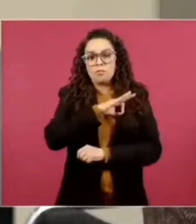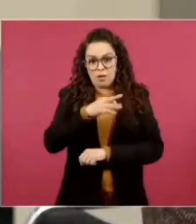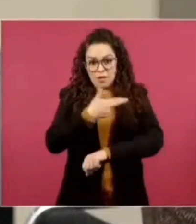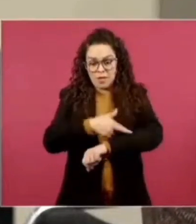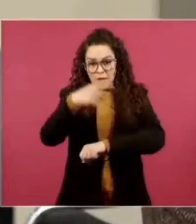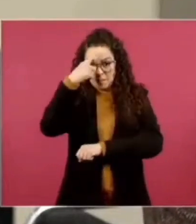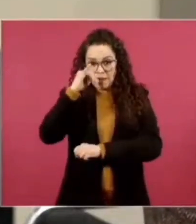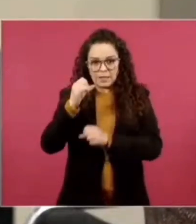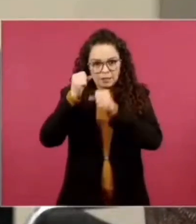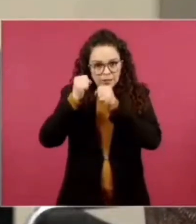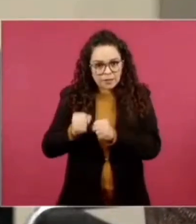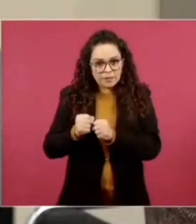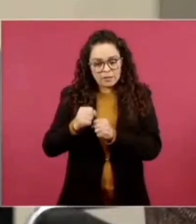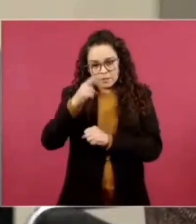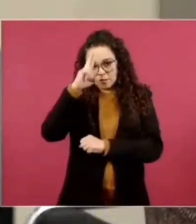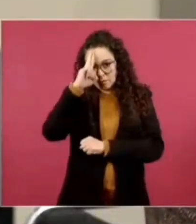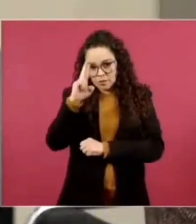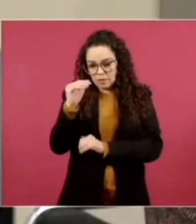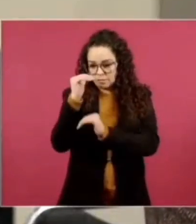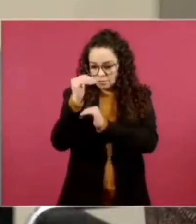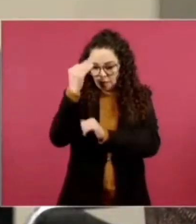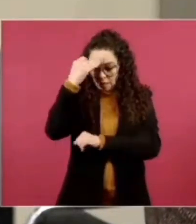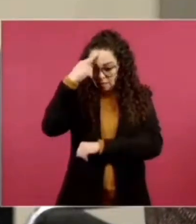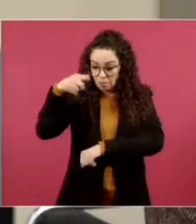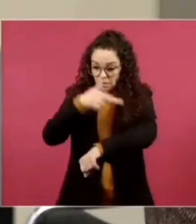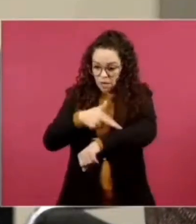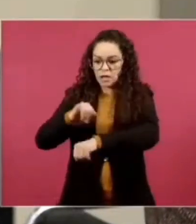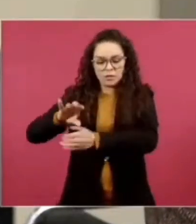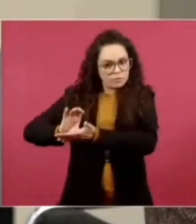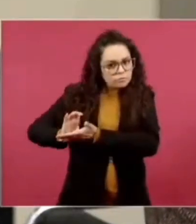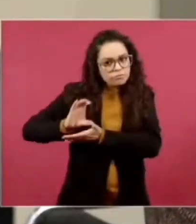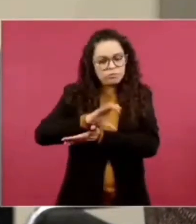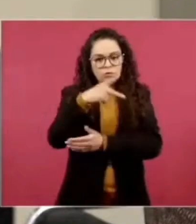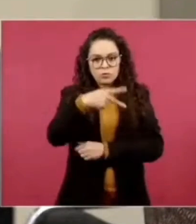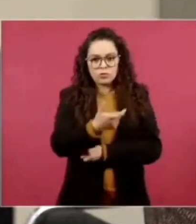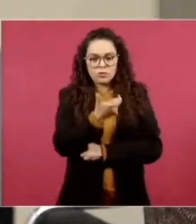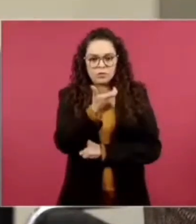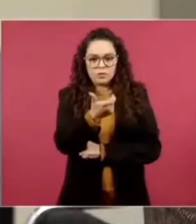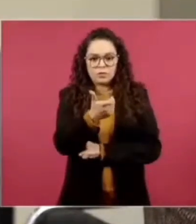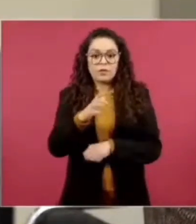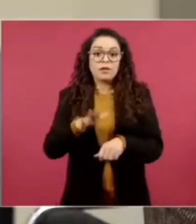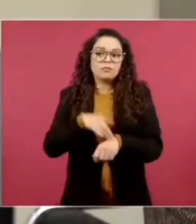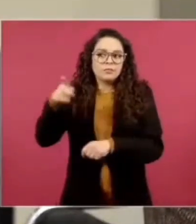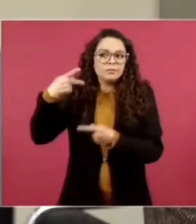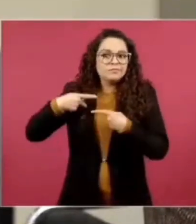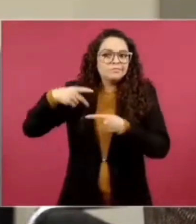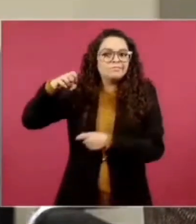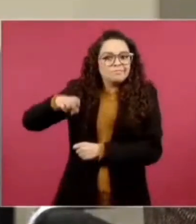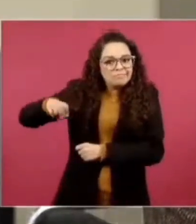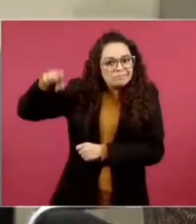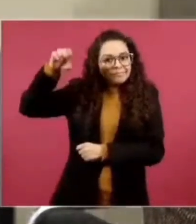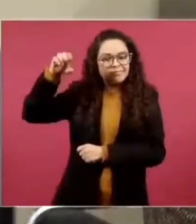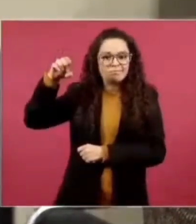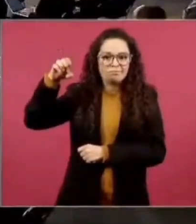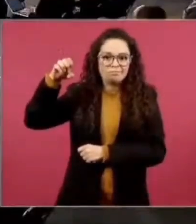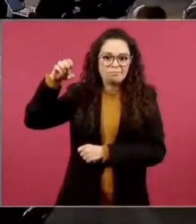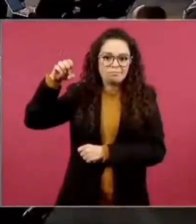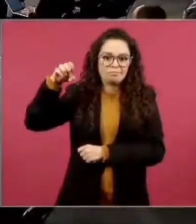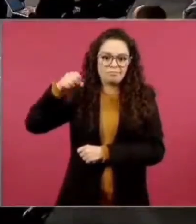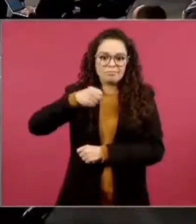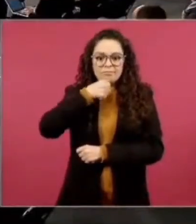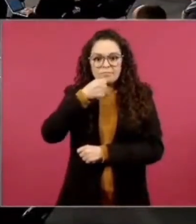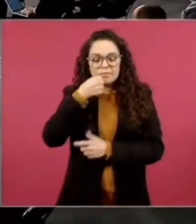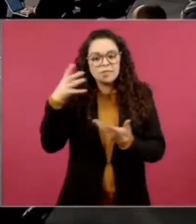cumpla con este lineamiento o cómo hacer para, sobre todo por esto, ¿no?, o sea, porque son personas adultas mayores que no pueden estar